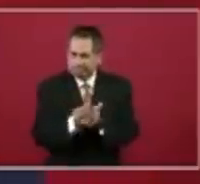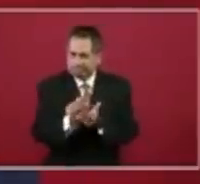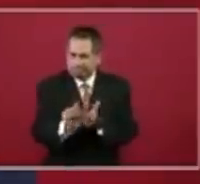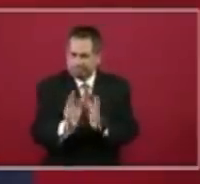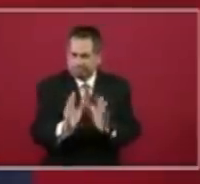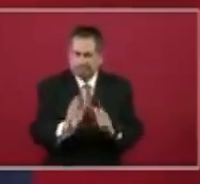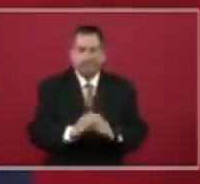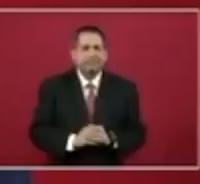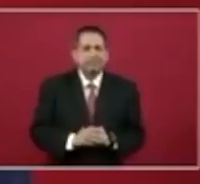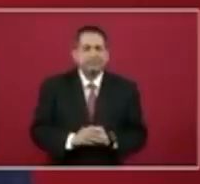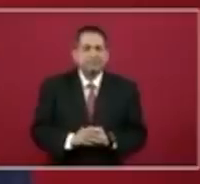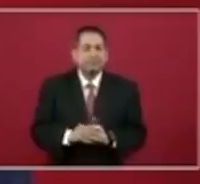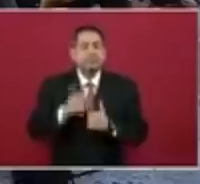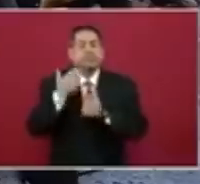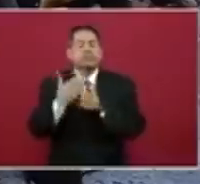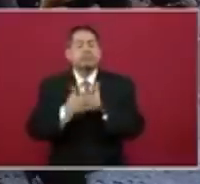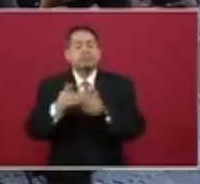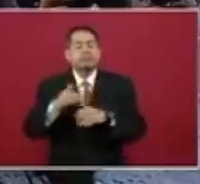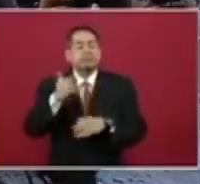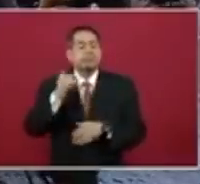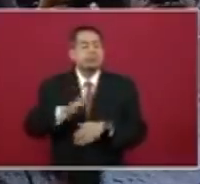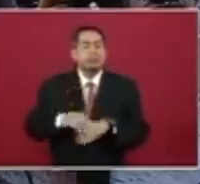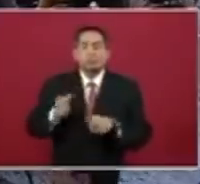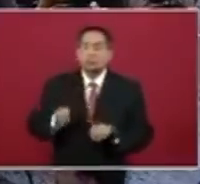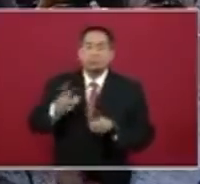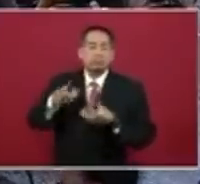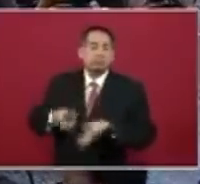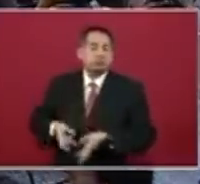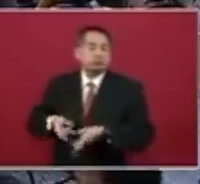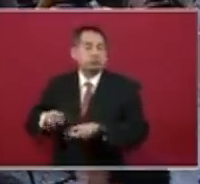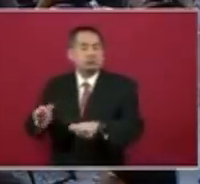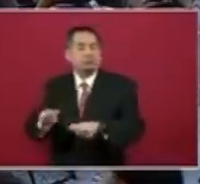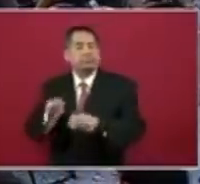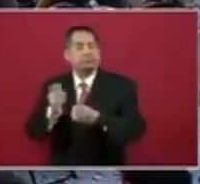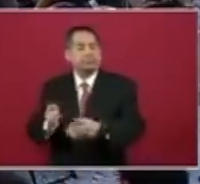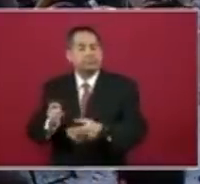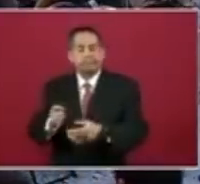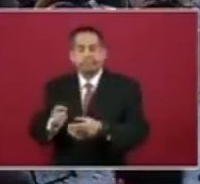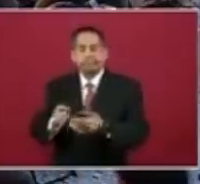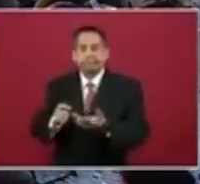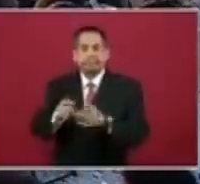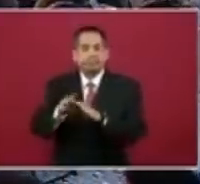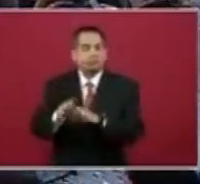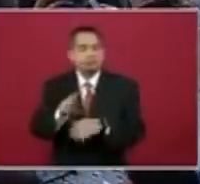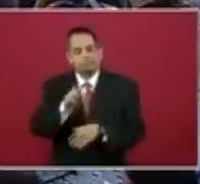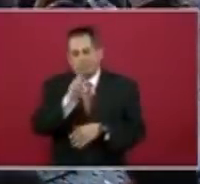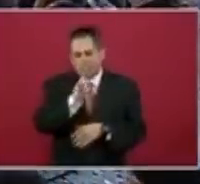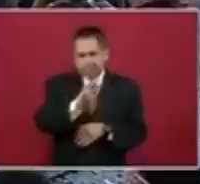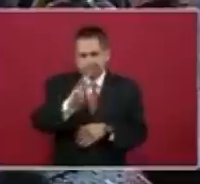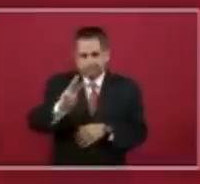Les voy a dar el dato de lo que se gastaba en páginas